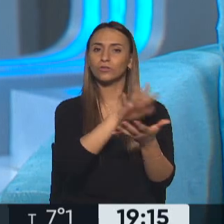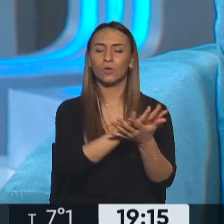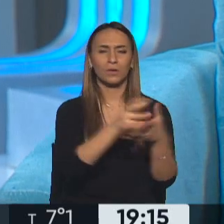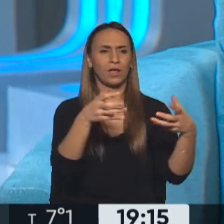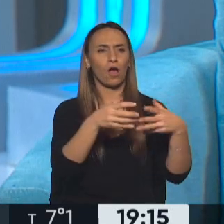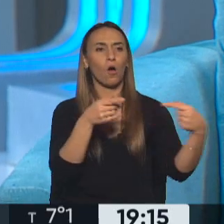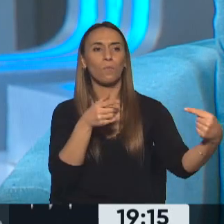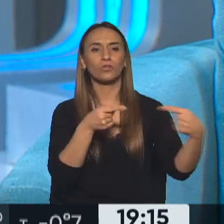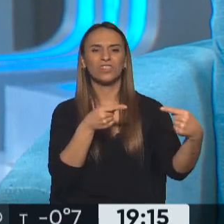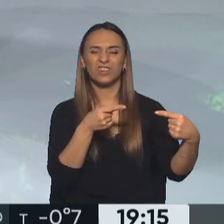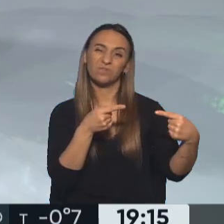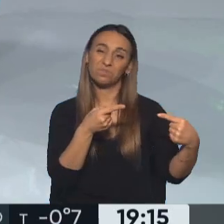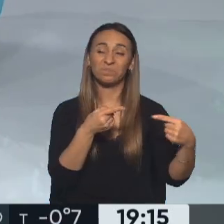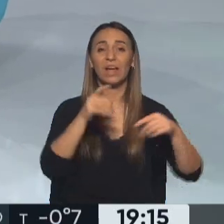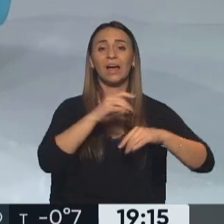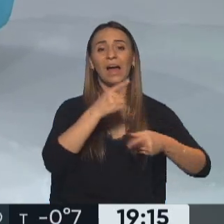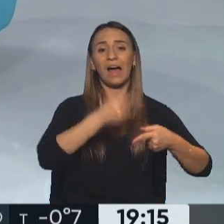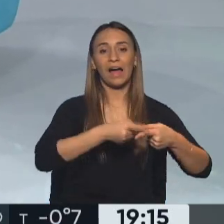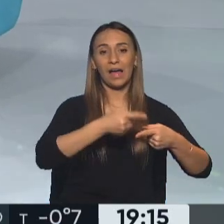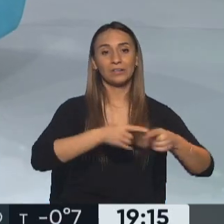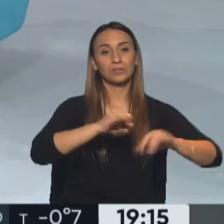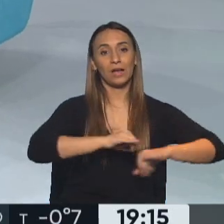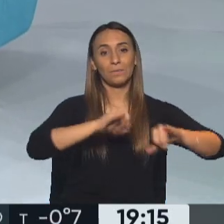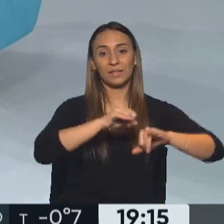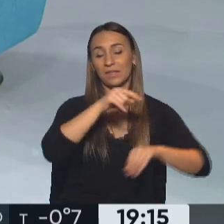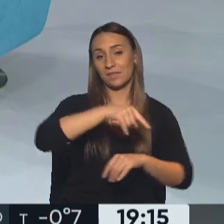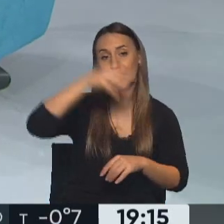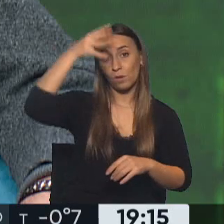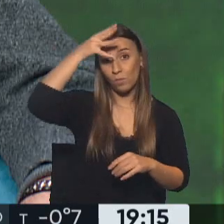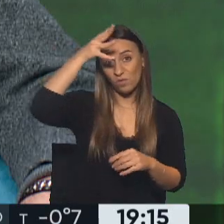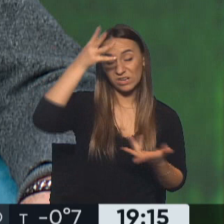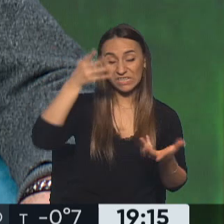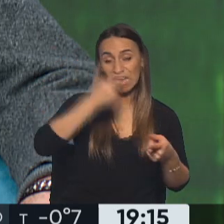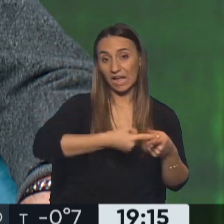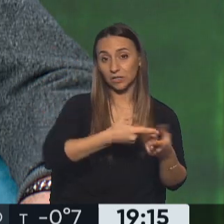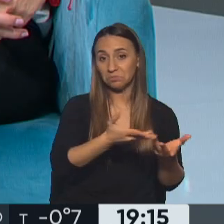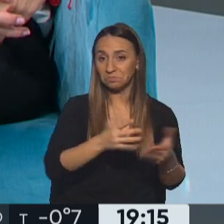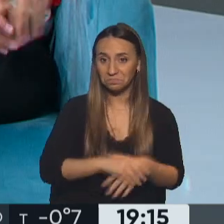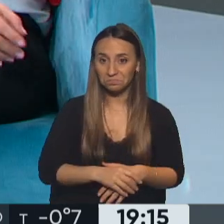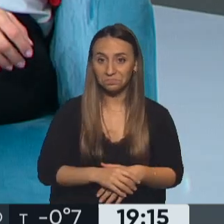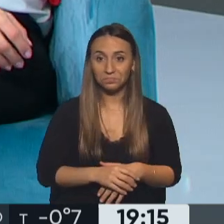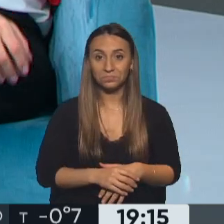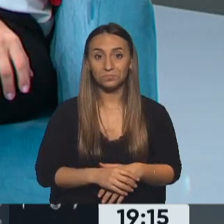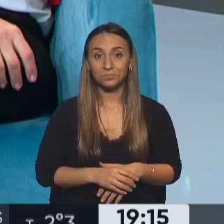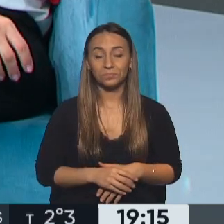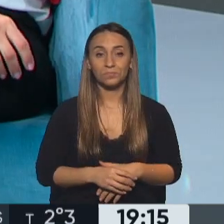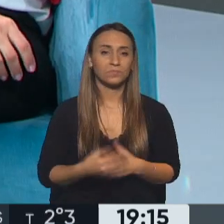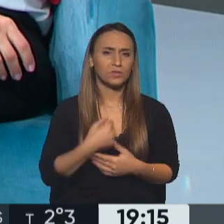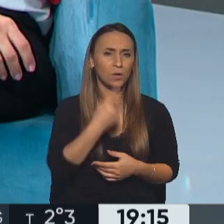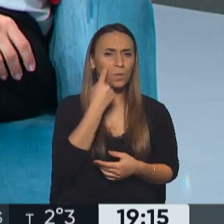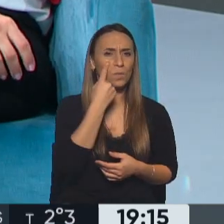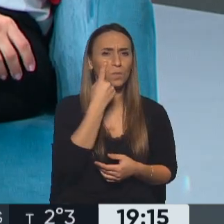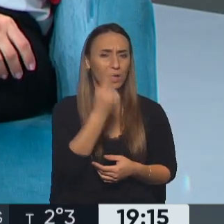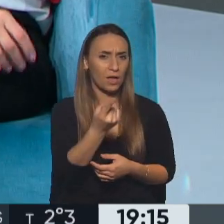una ciudad de campaña patricia burla cuando veo a cada uno de aquellos que